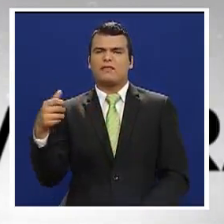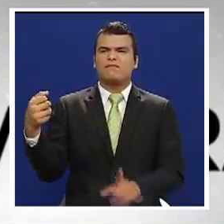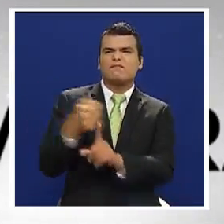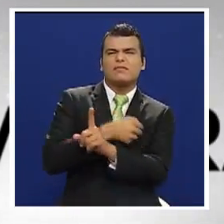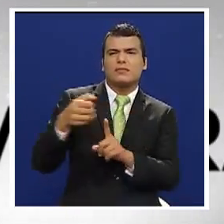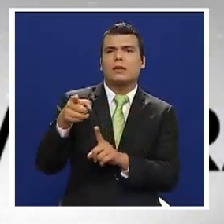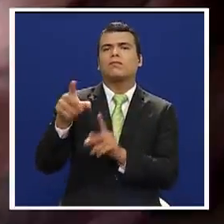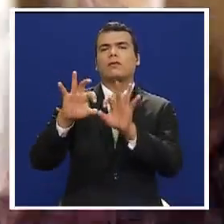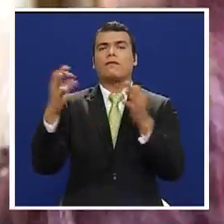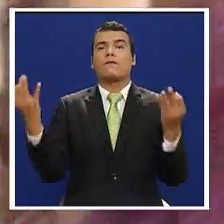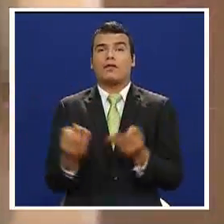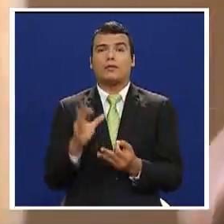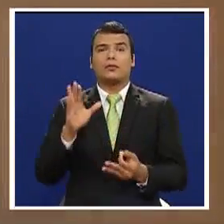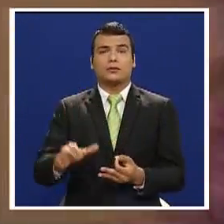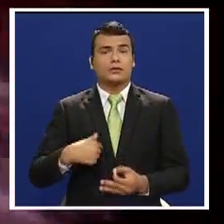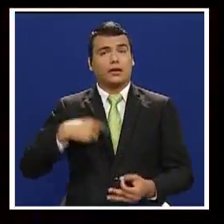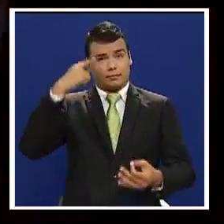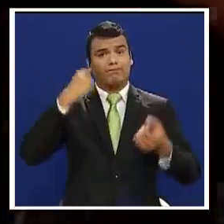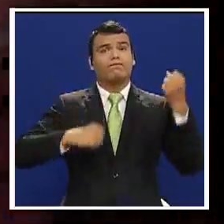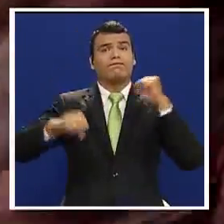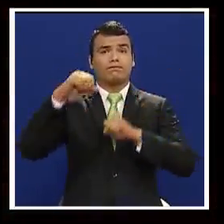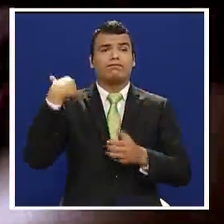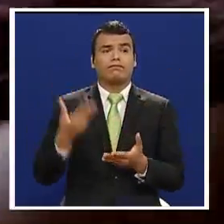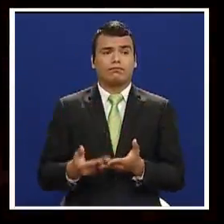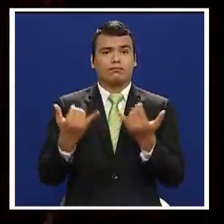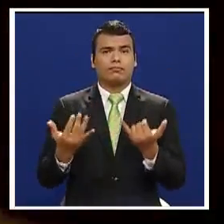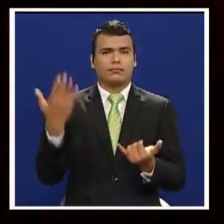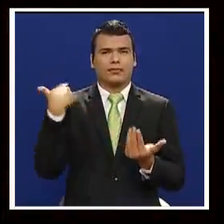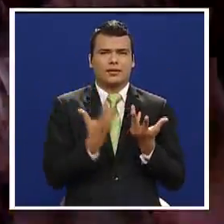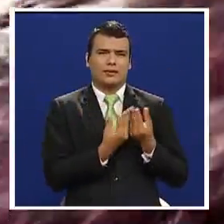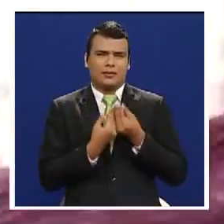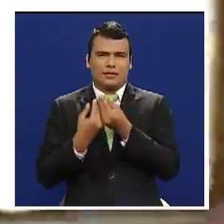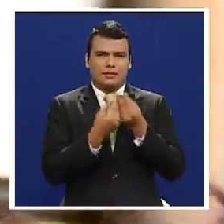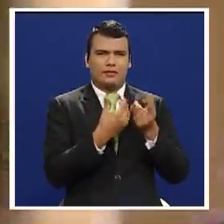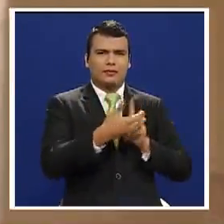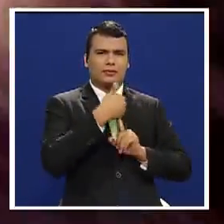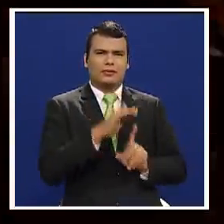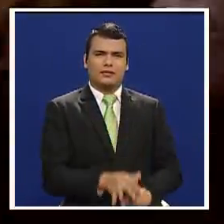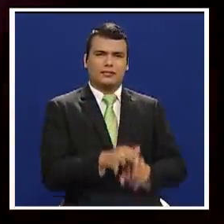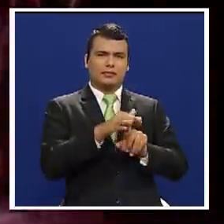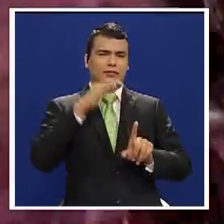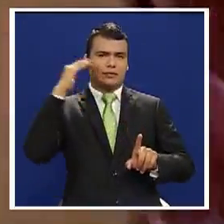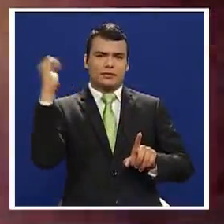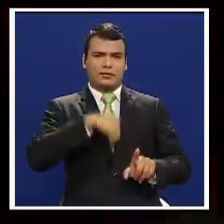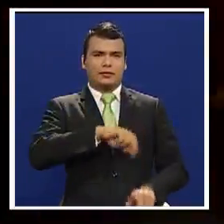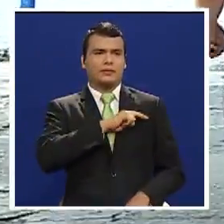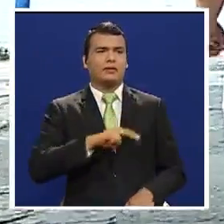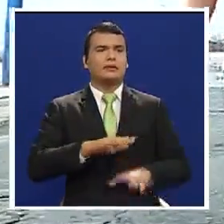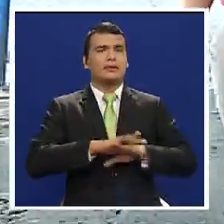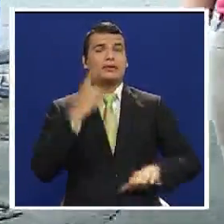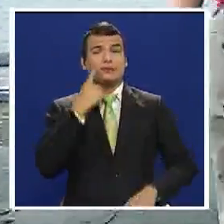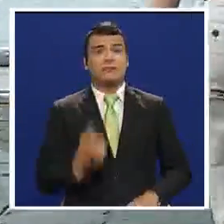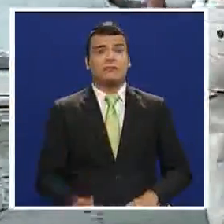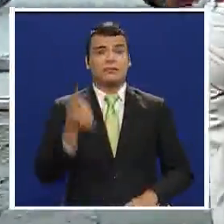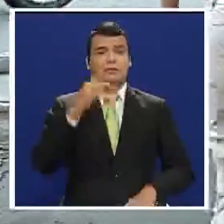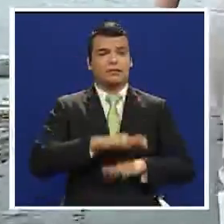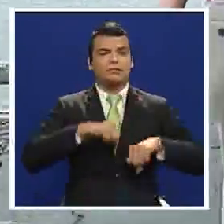Telepacífico Noticias inician una campaña para concientizar a la sociedad que este flagelo no puede seguir en aumento. Informa Ana María